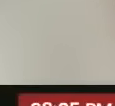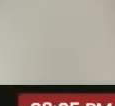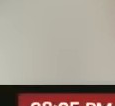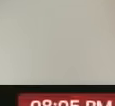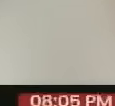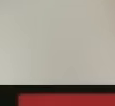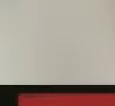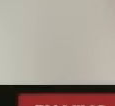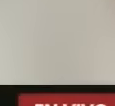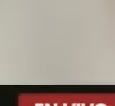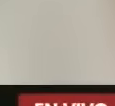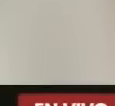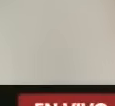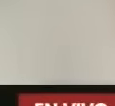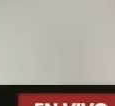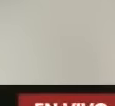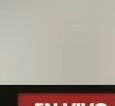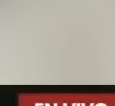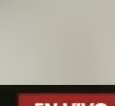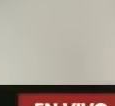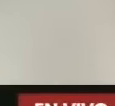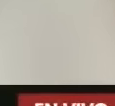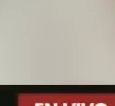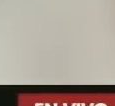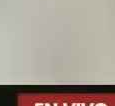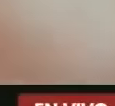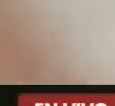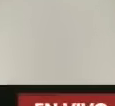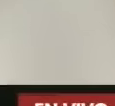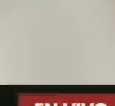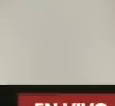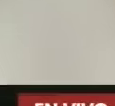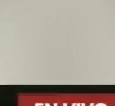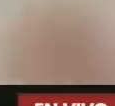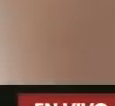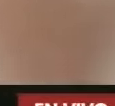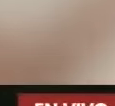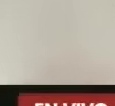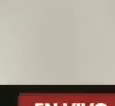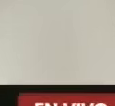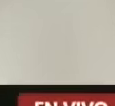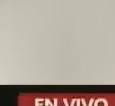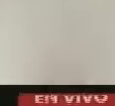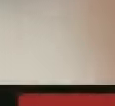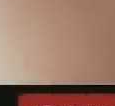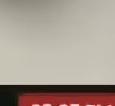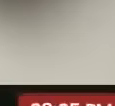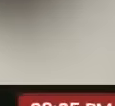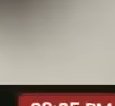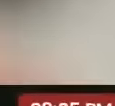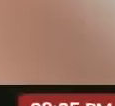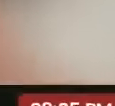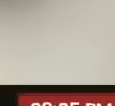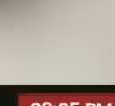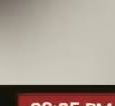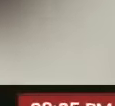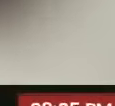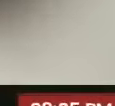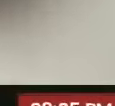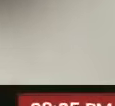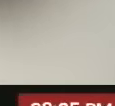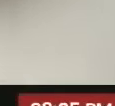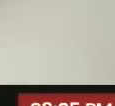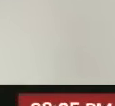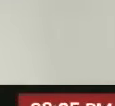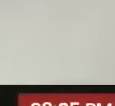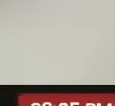que después de la marcha, donde venían los restos de Eulalia Burós y Josefa Joaquina Sánchez, después del acto en el